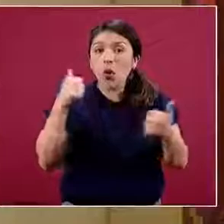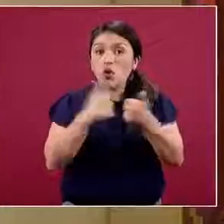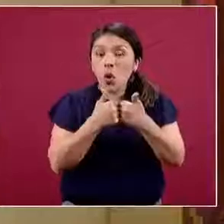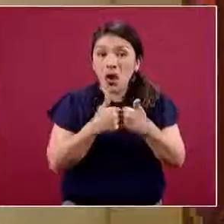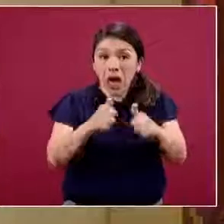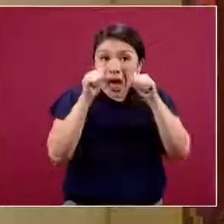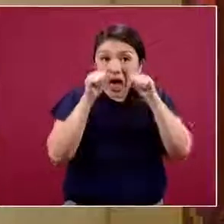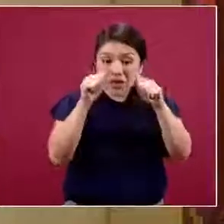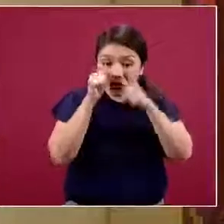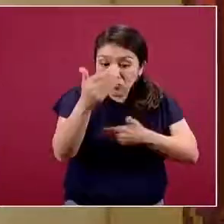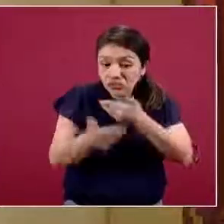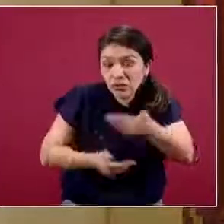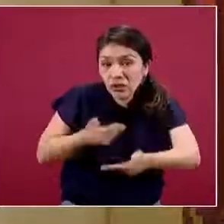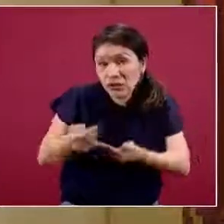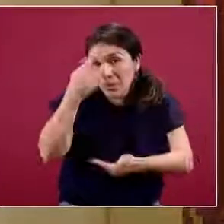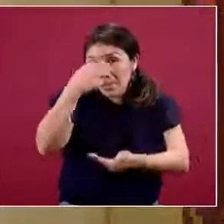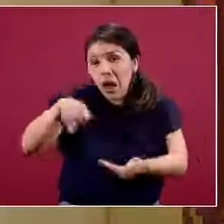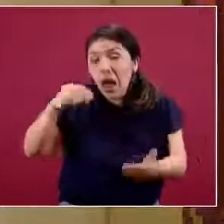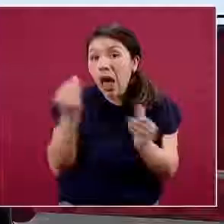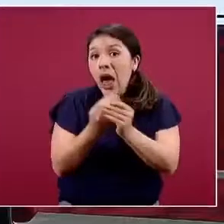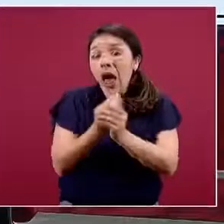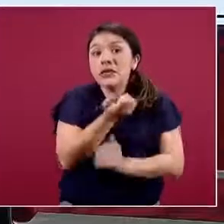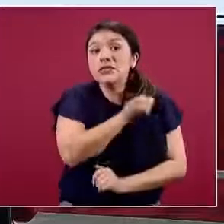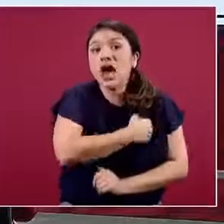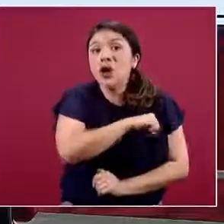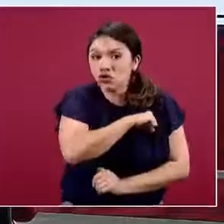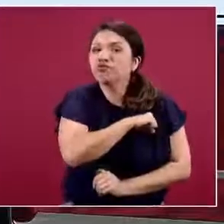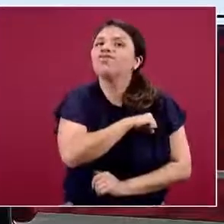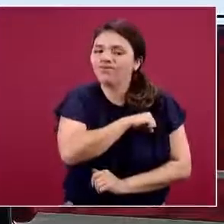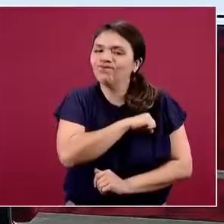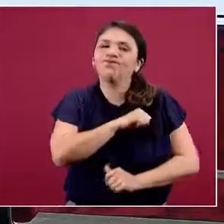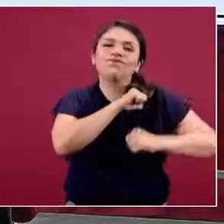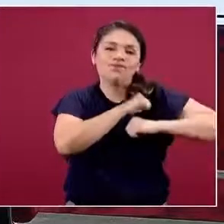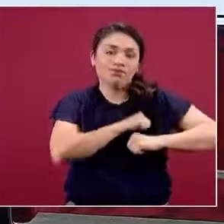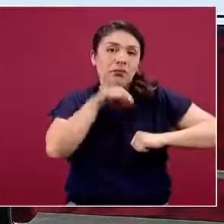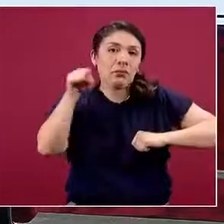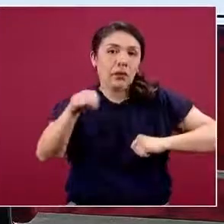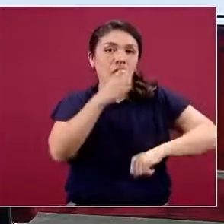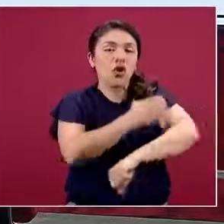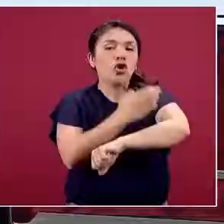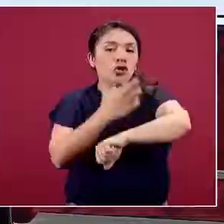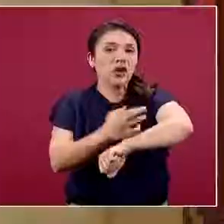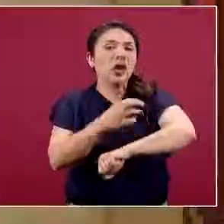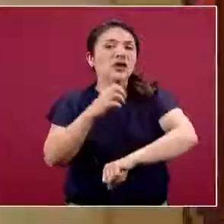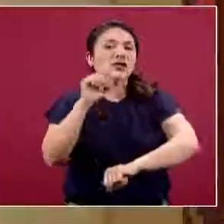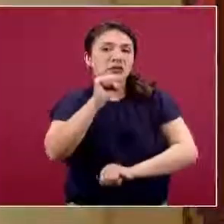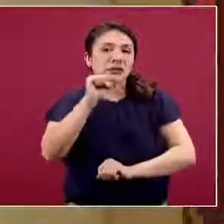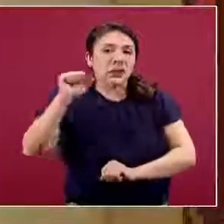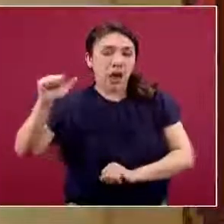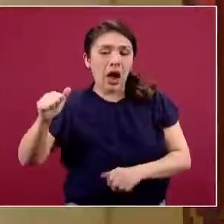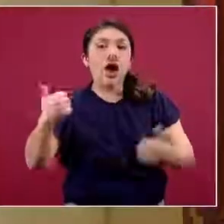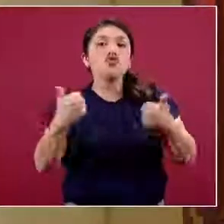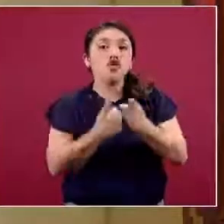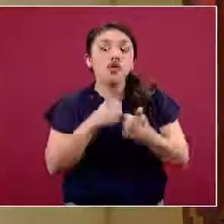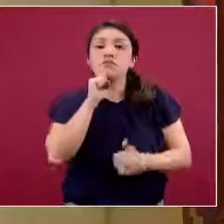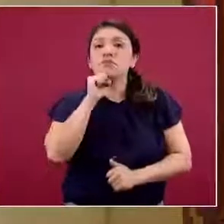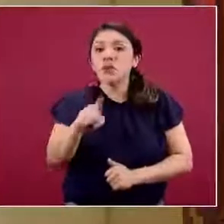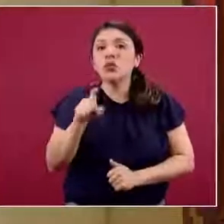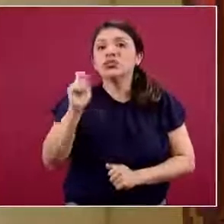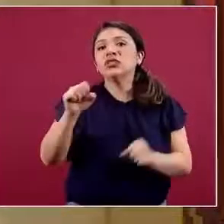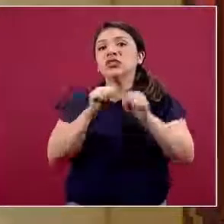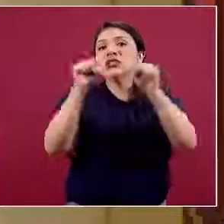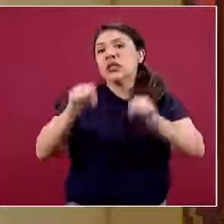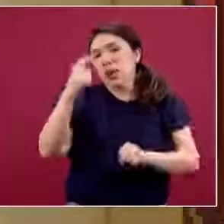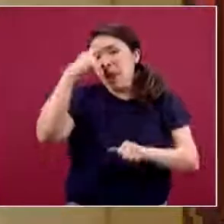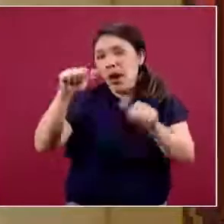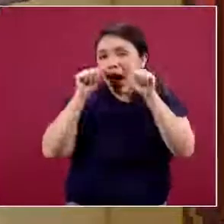prestación de servicios para la salud. Y entonces eso es lo que coordina la Secretaría de Salud, evidentemente a través de los